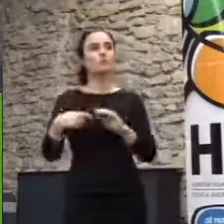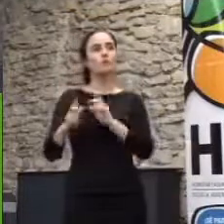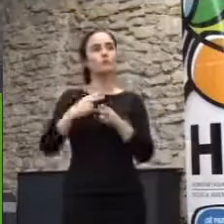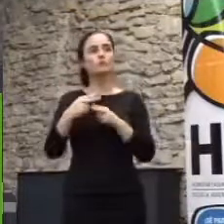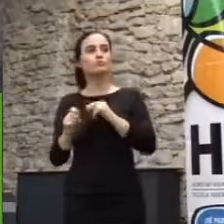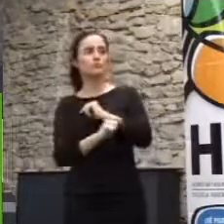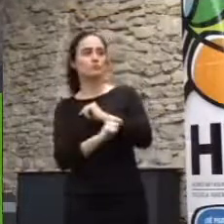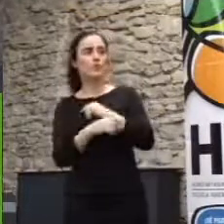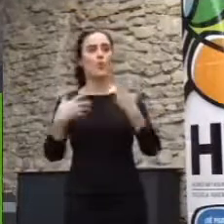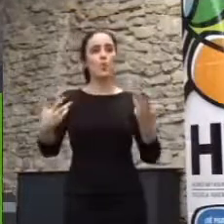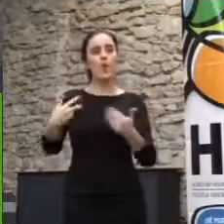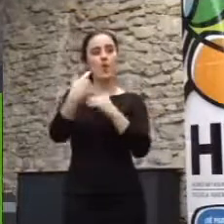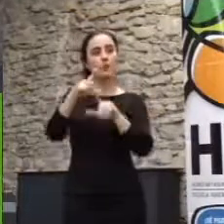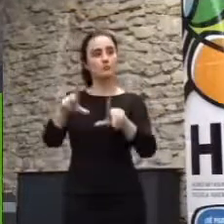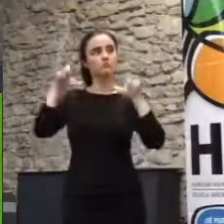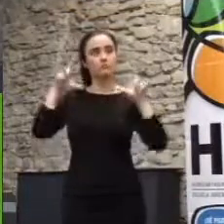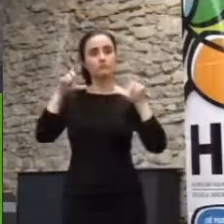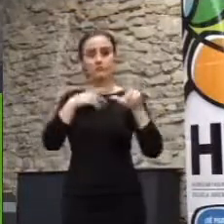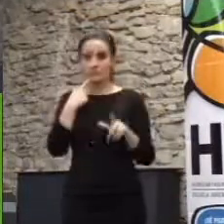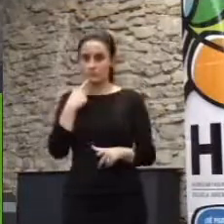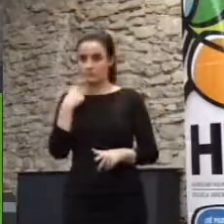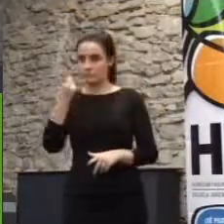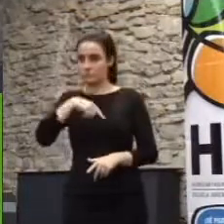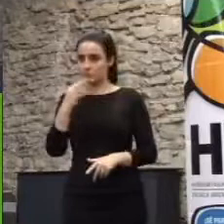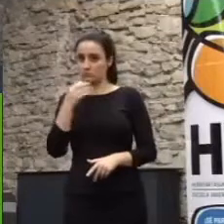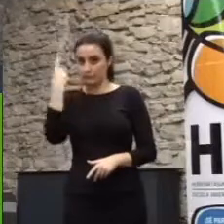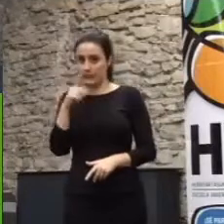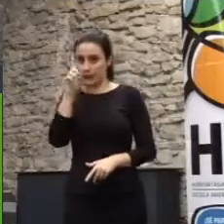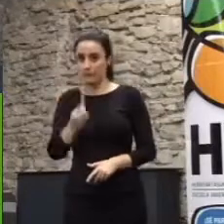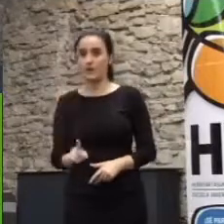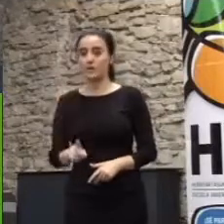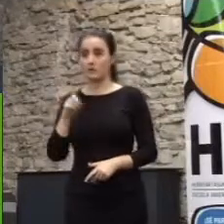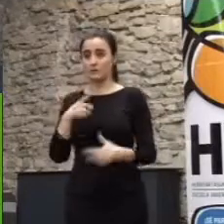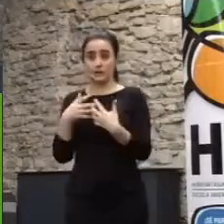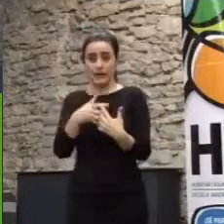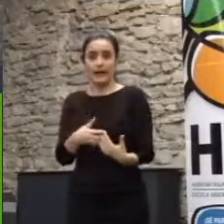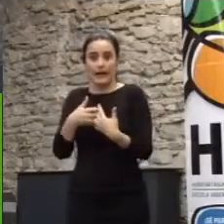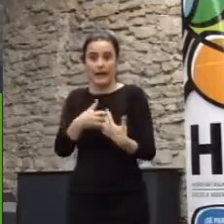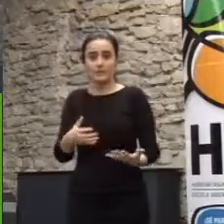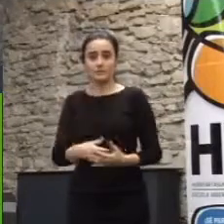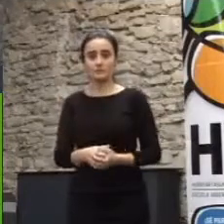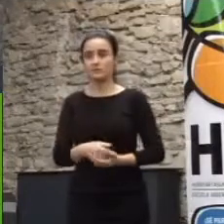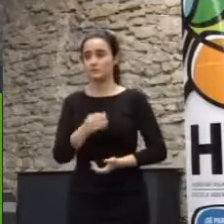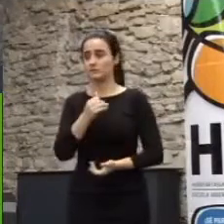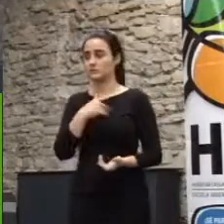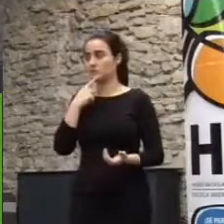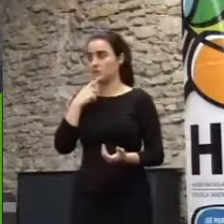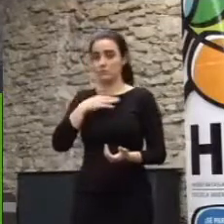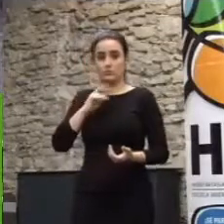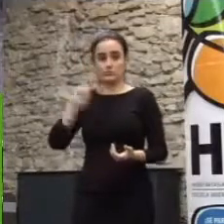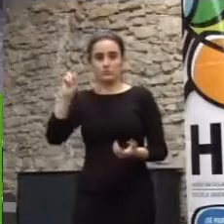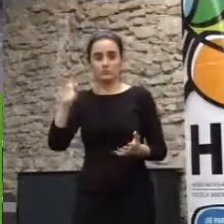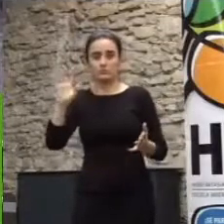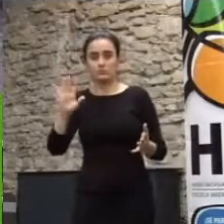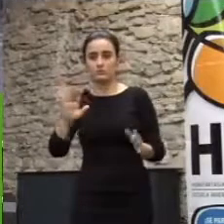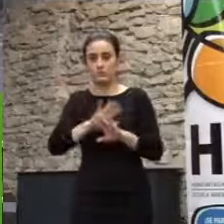política. Bueno, pues sí, hay que ser consciente de que... Incluso las guerras, no es afortunadamente un tema local, pero